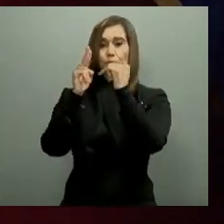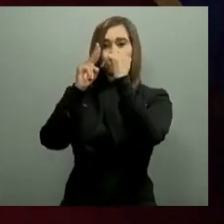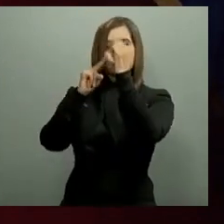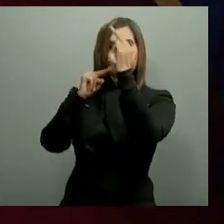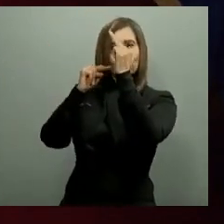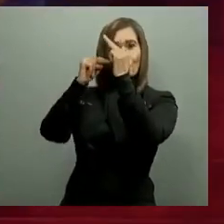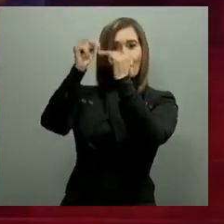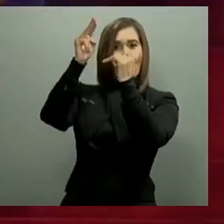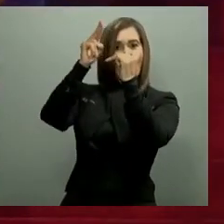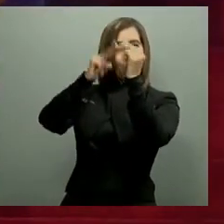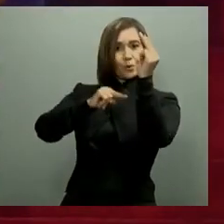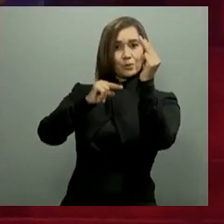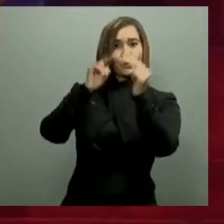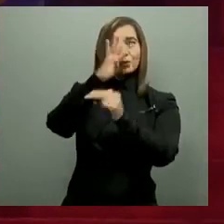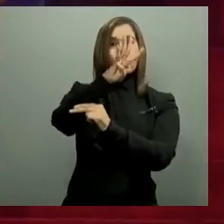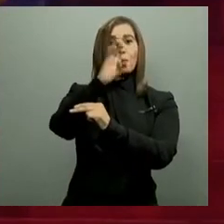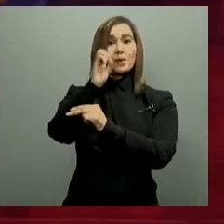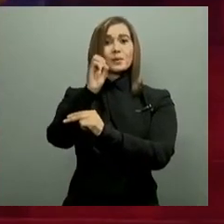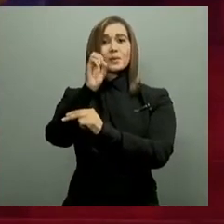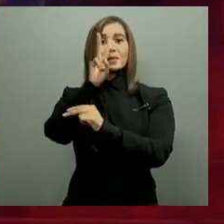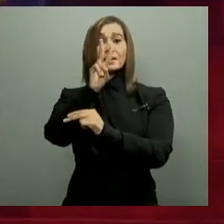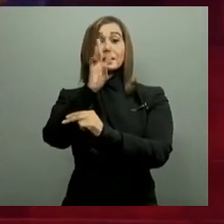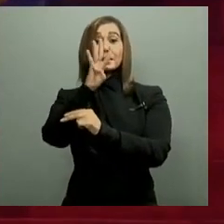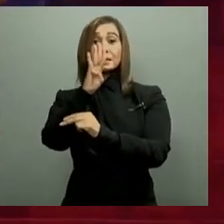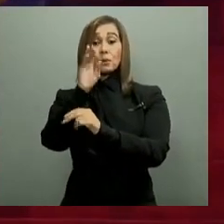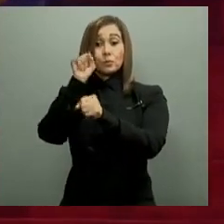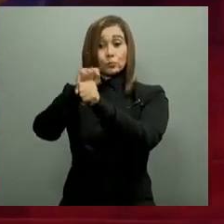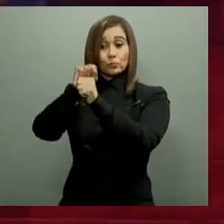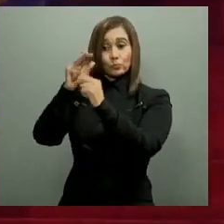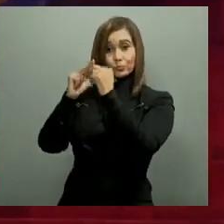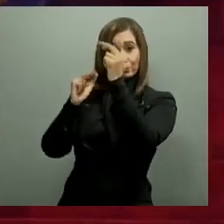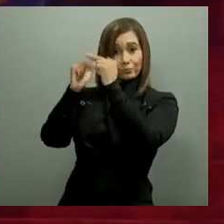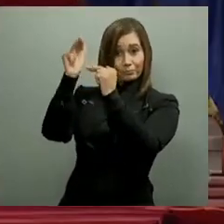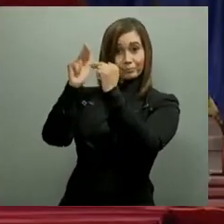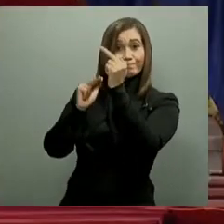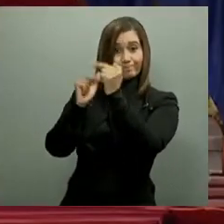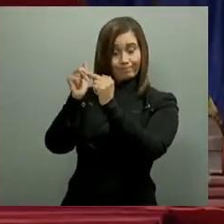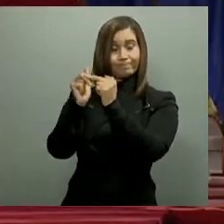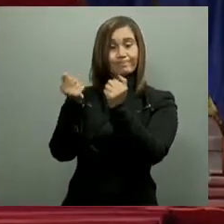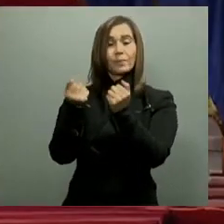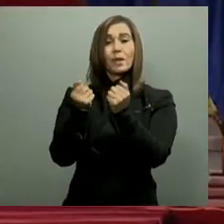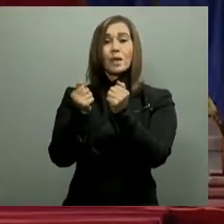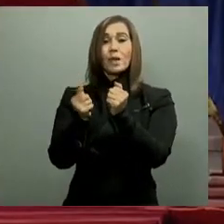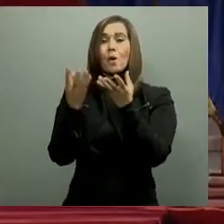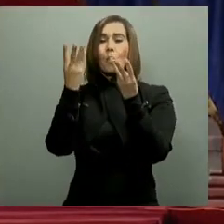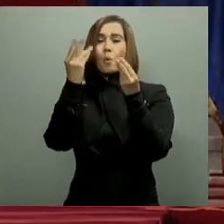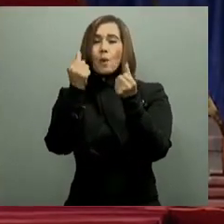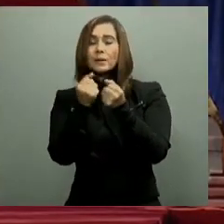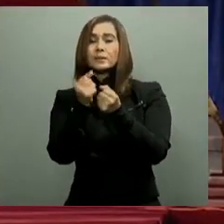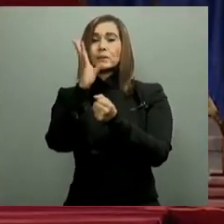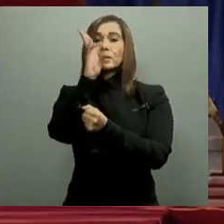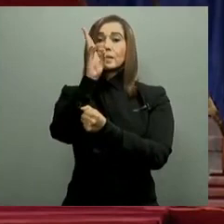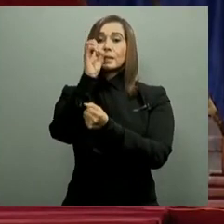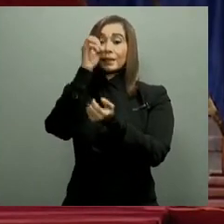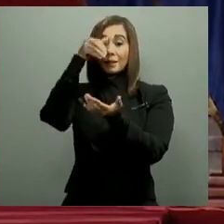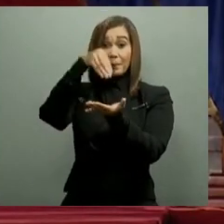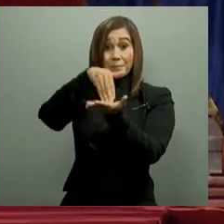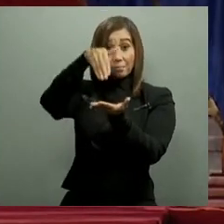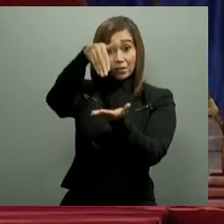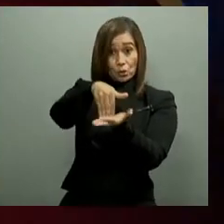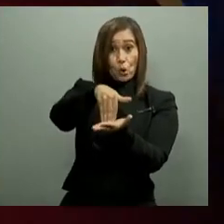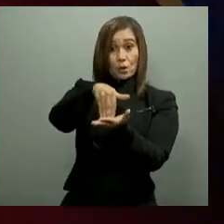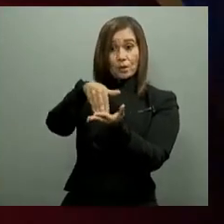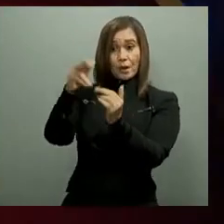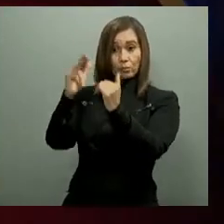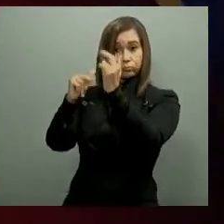de 434 obras, cuya inversión total superará los 70,000 millones de pesos. A